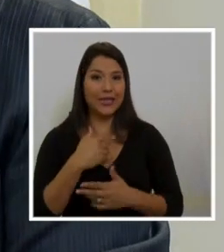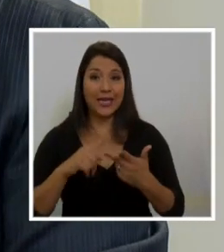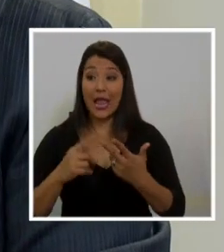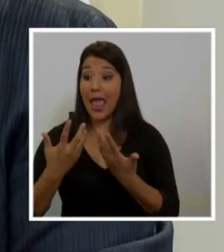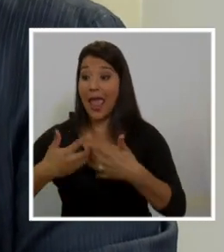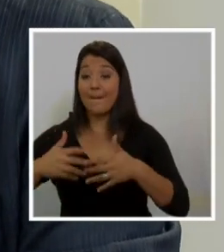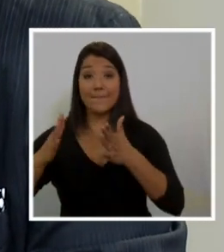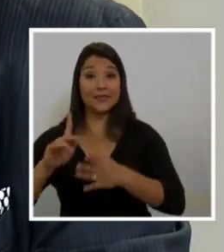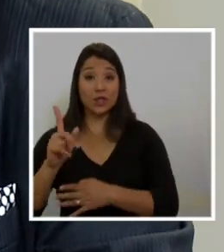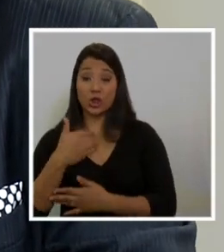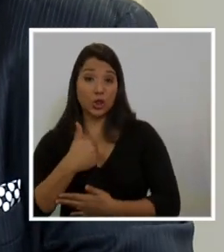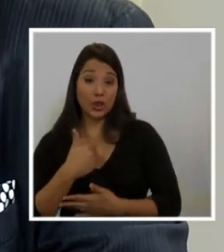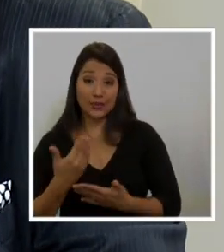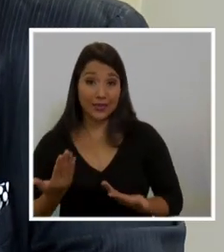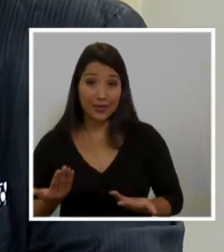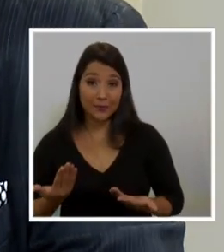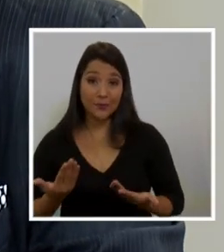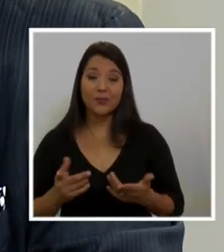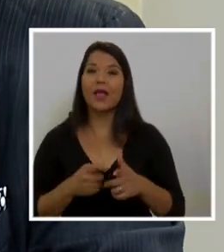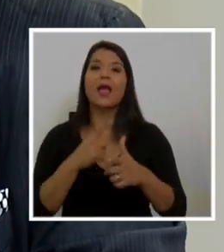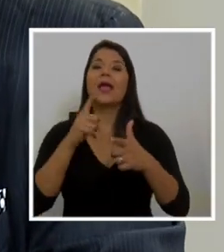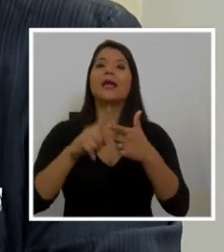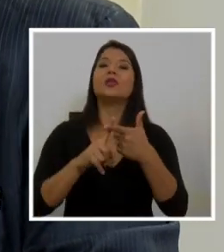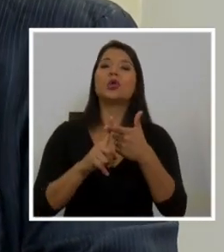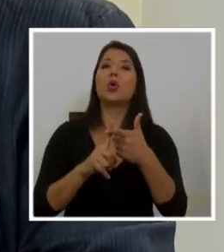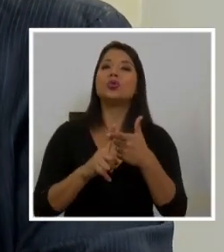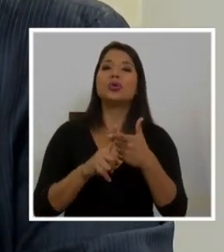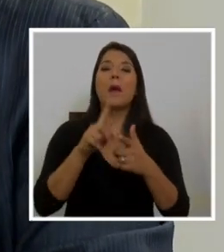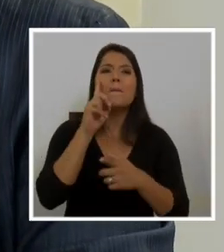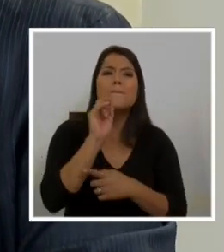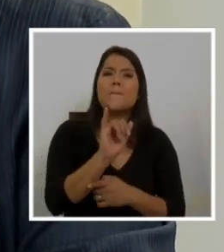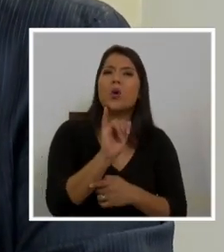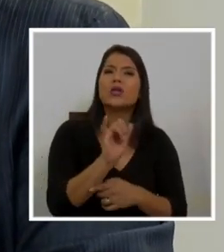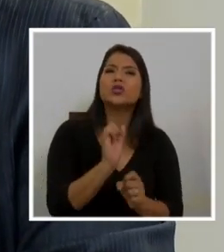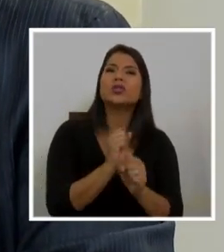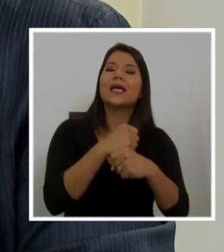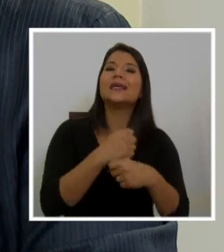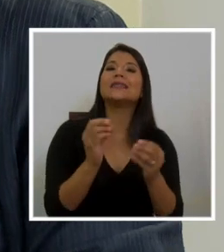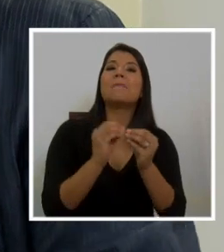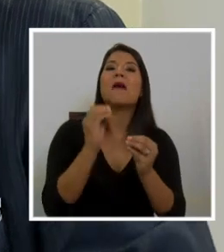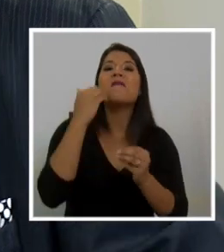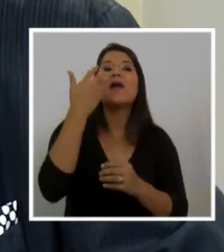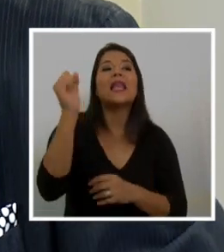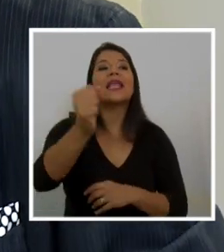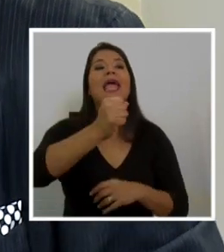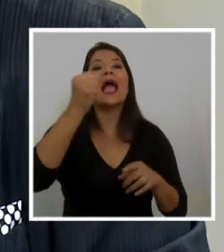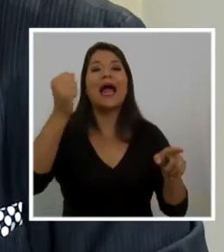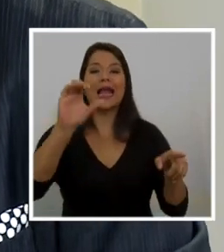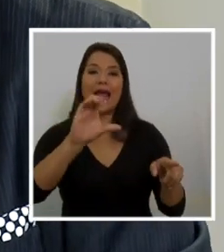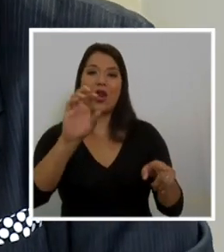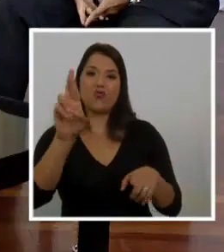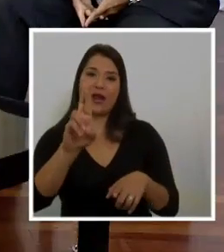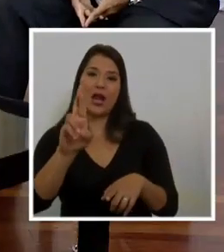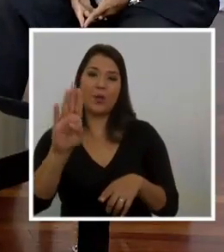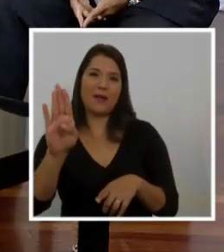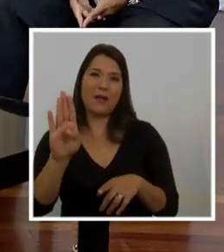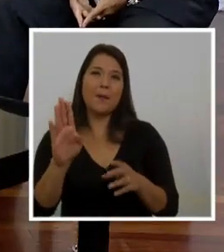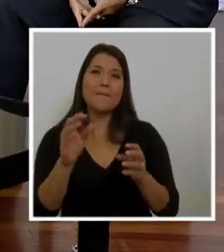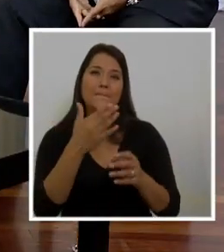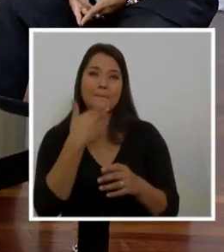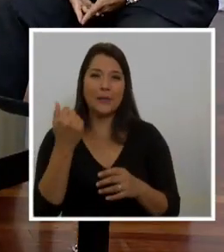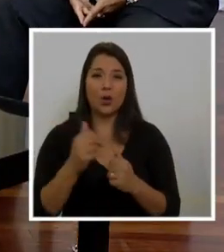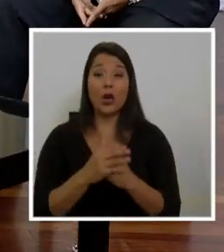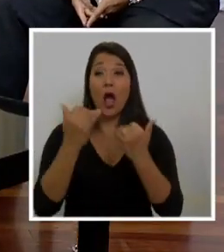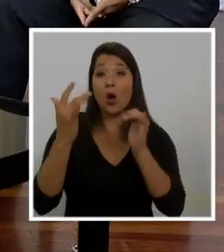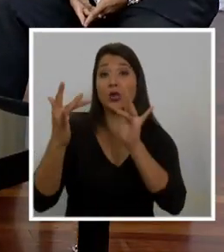la tienen. Entonces, dentro de ese marco es que se hace tan factible la presidencia de Carlos Ricardo Benavides. Vamos de inmediato con nuestro